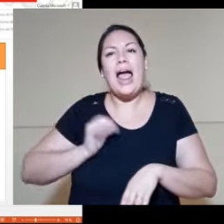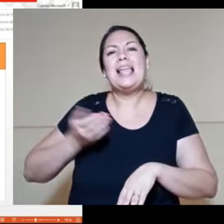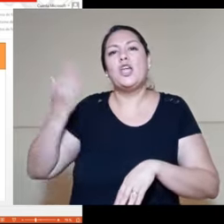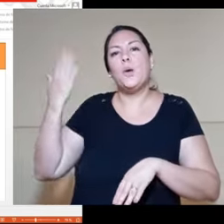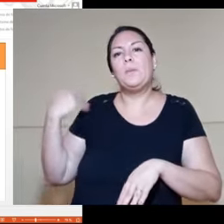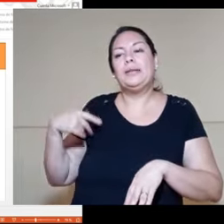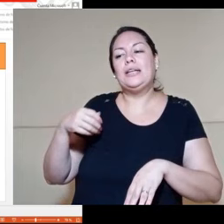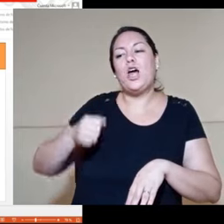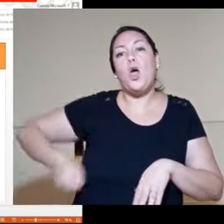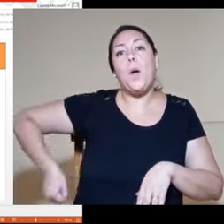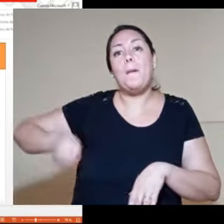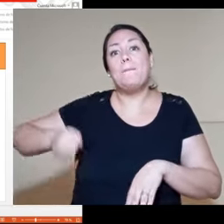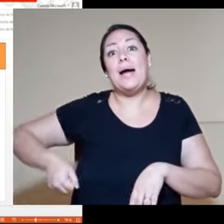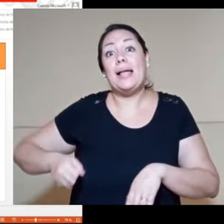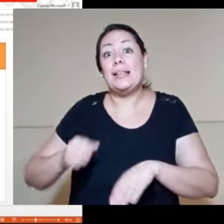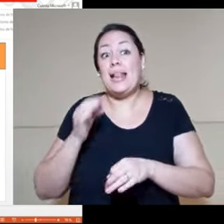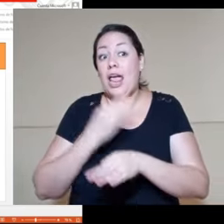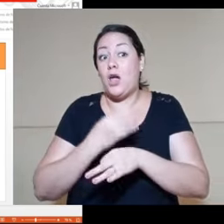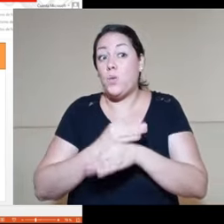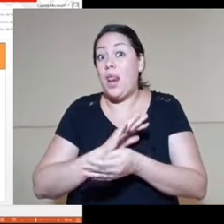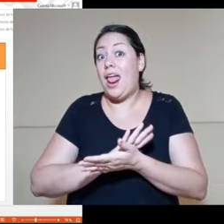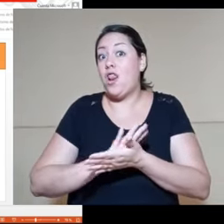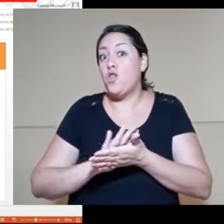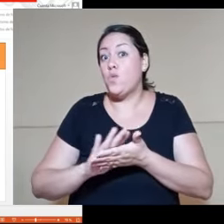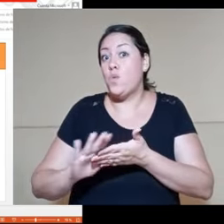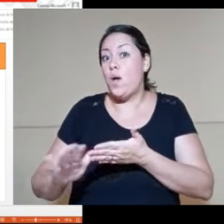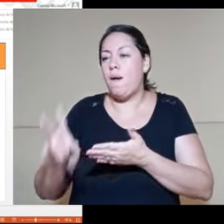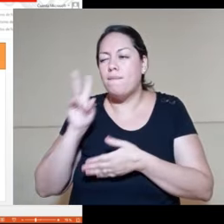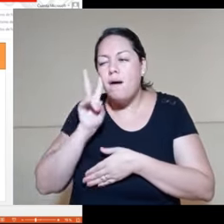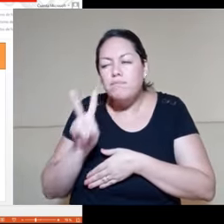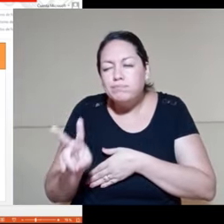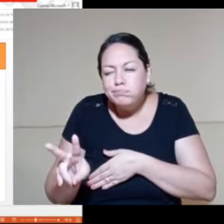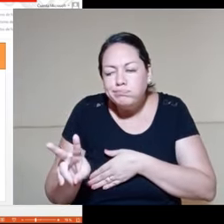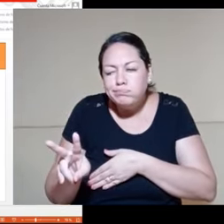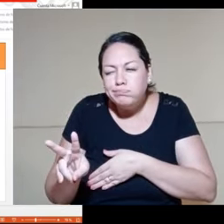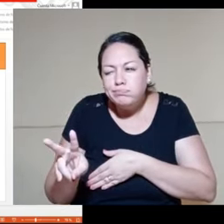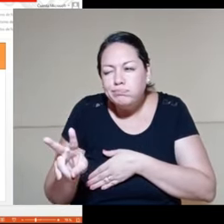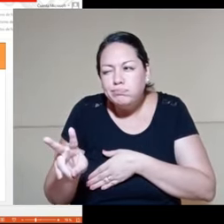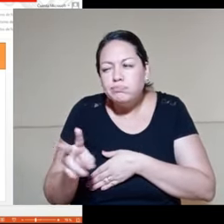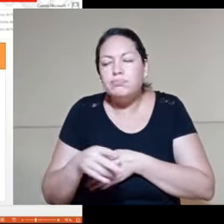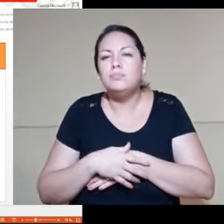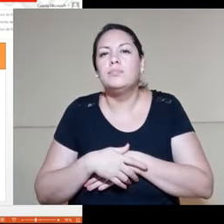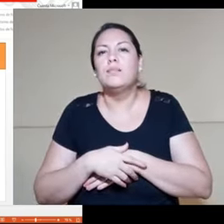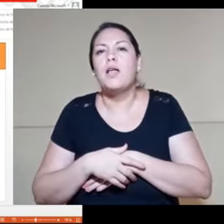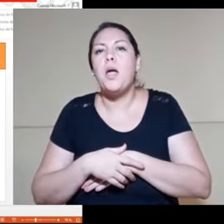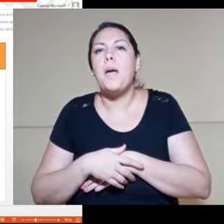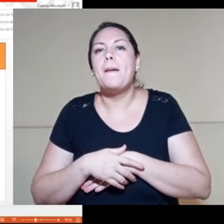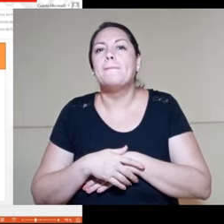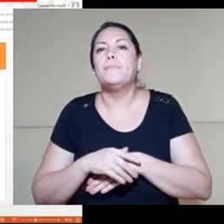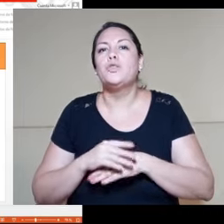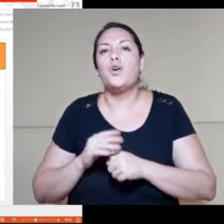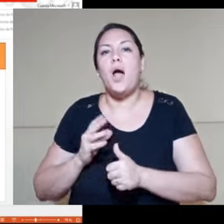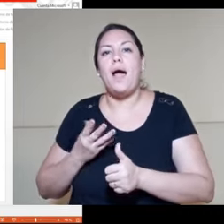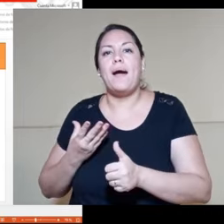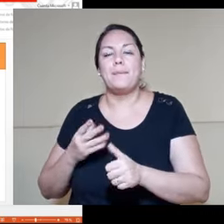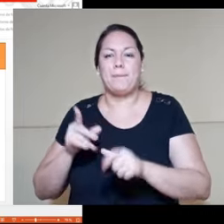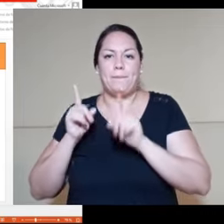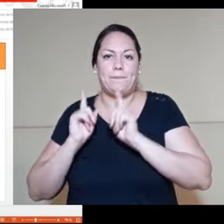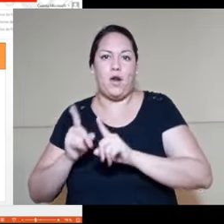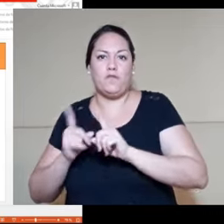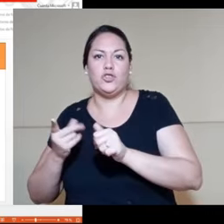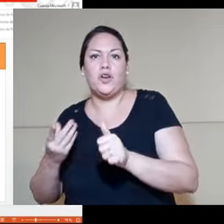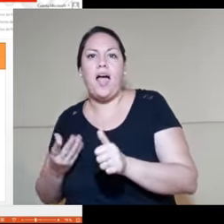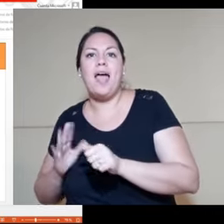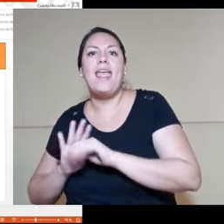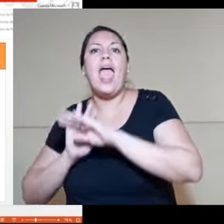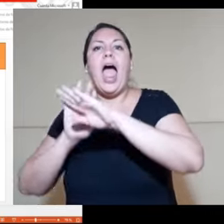detectaron el año pasado, una maestra de acá de la escuela nueva a la que va ella, em, le